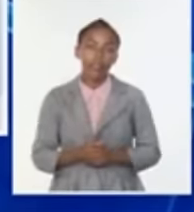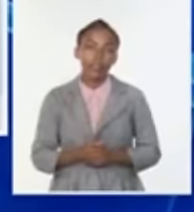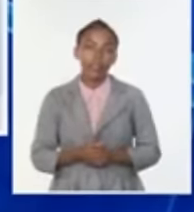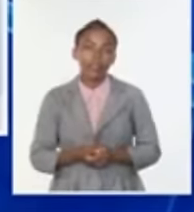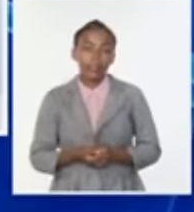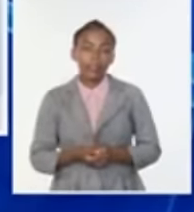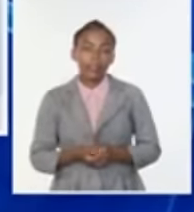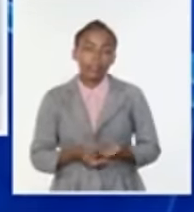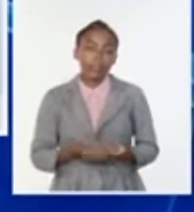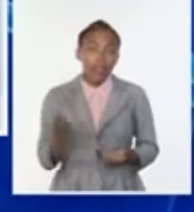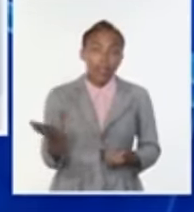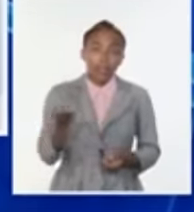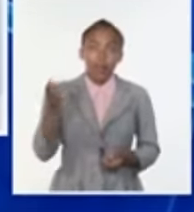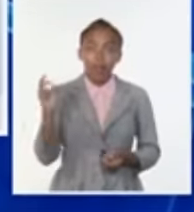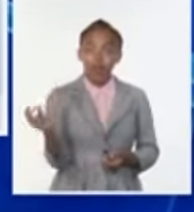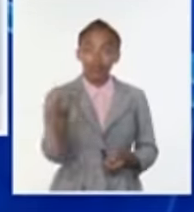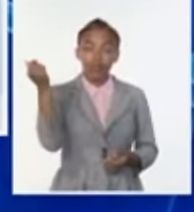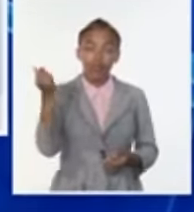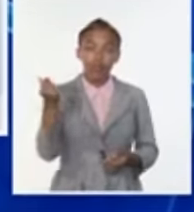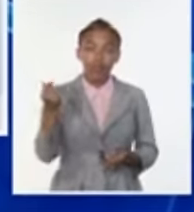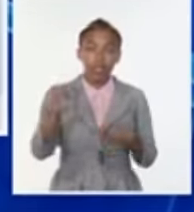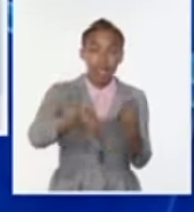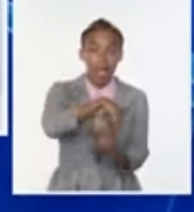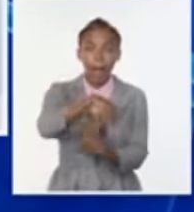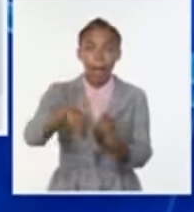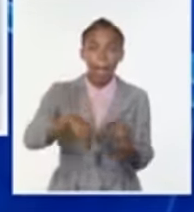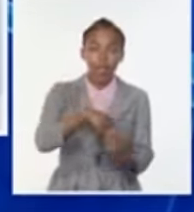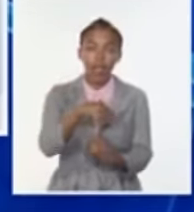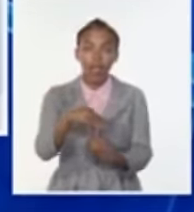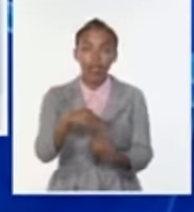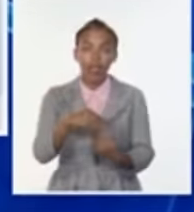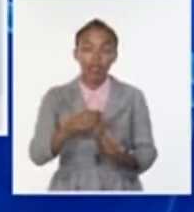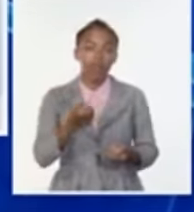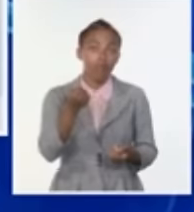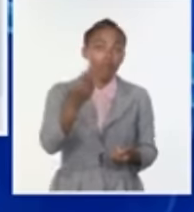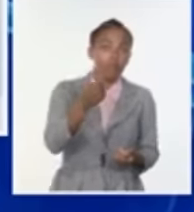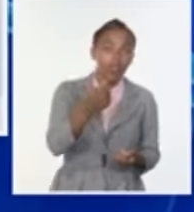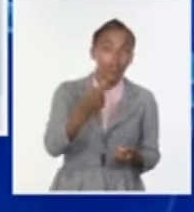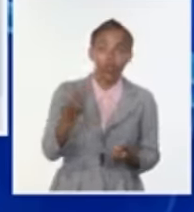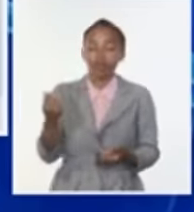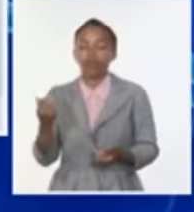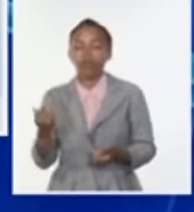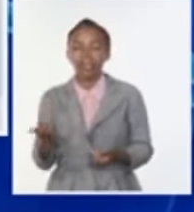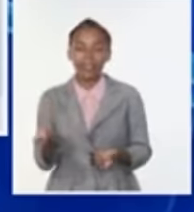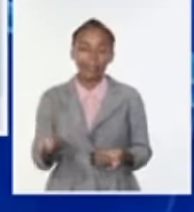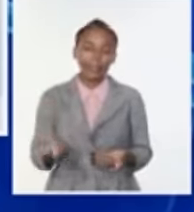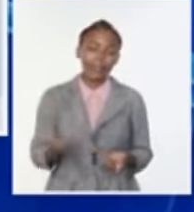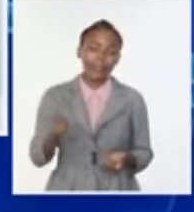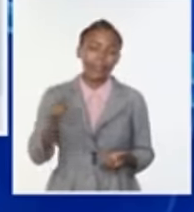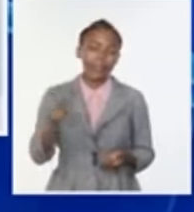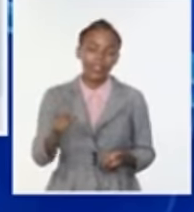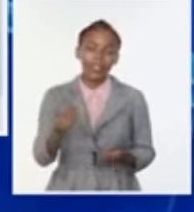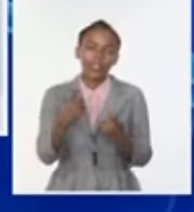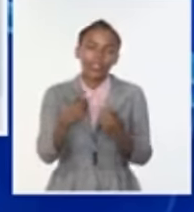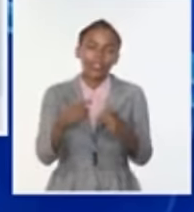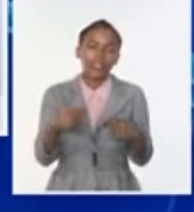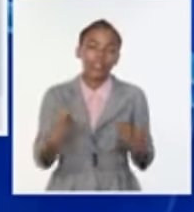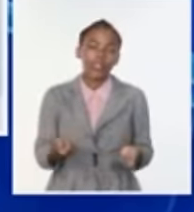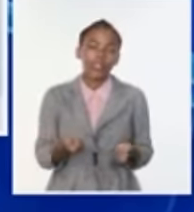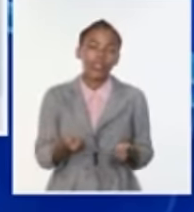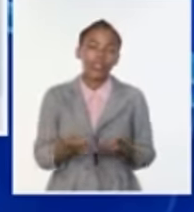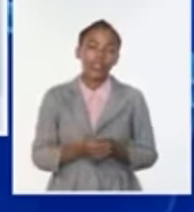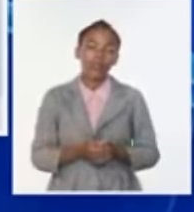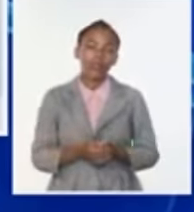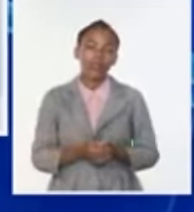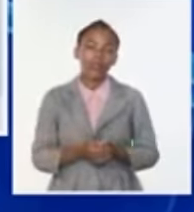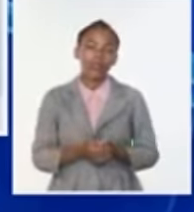así a anunciar de un día para otro una nueva tasa de cambio, traería una devaluación del peso cubano